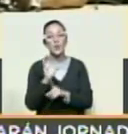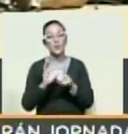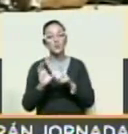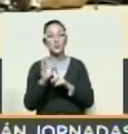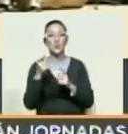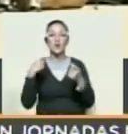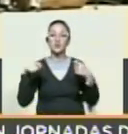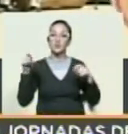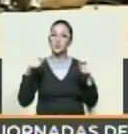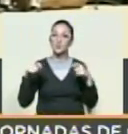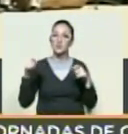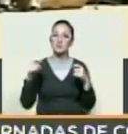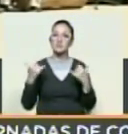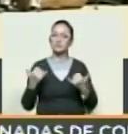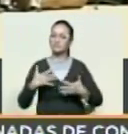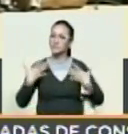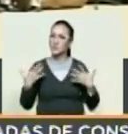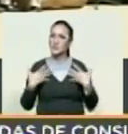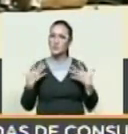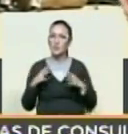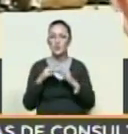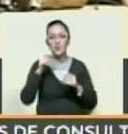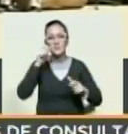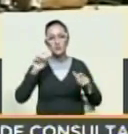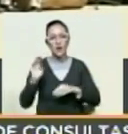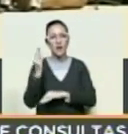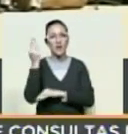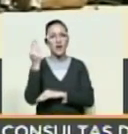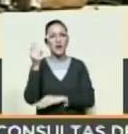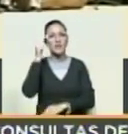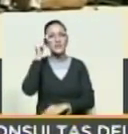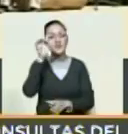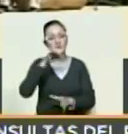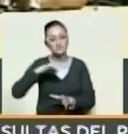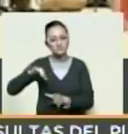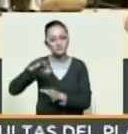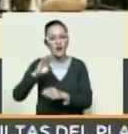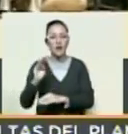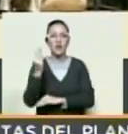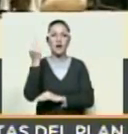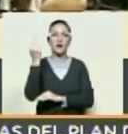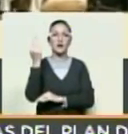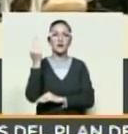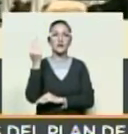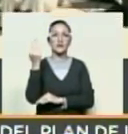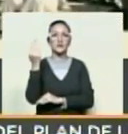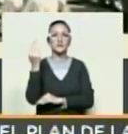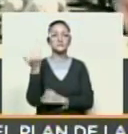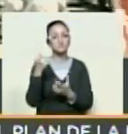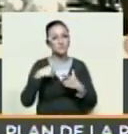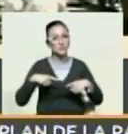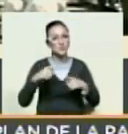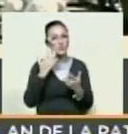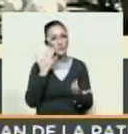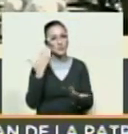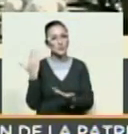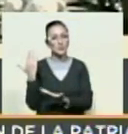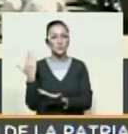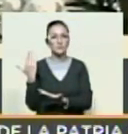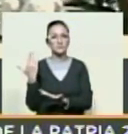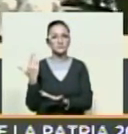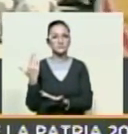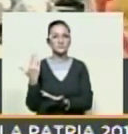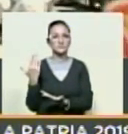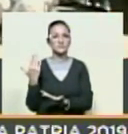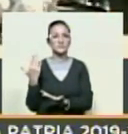turismo, estamos contentos los larenses, día del cultor del estado Lara. Estamos en este espacio, específicamente en